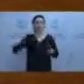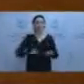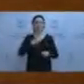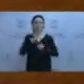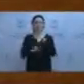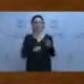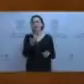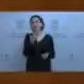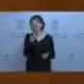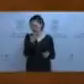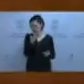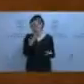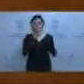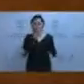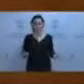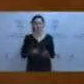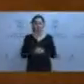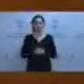familiares. Por ejemplo,